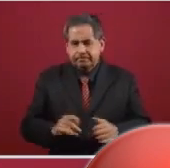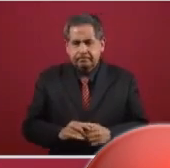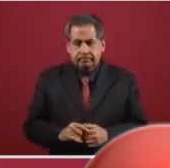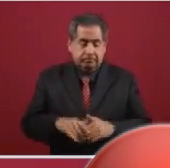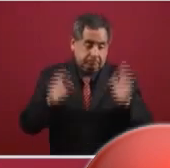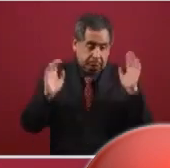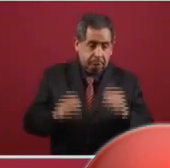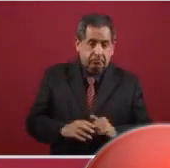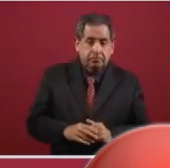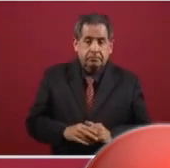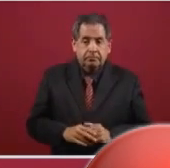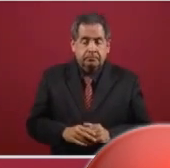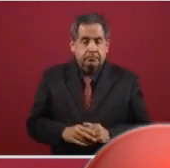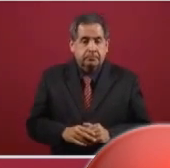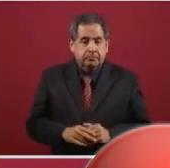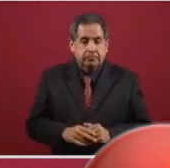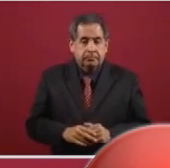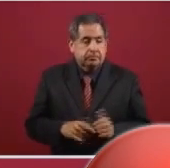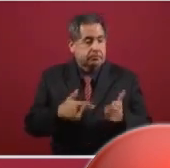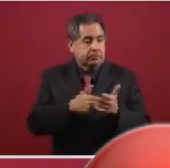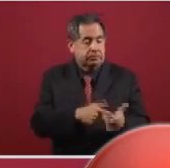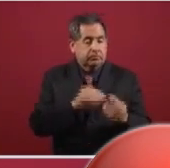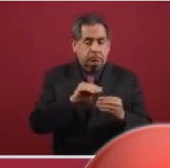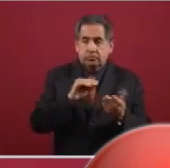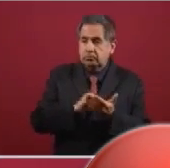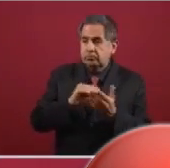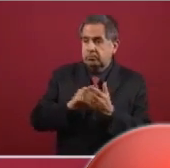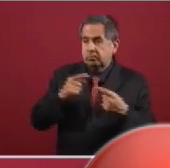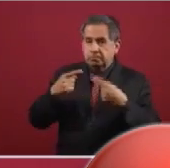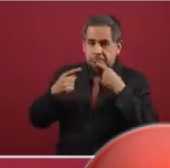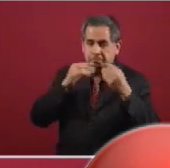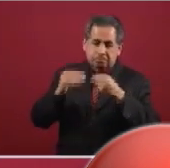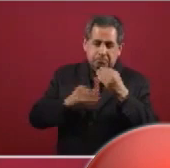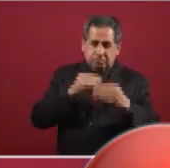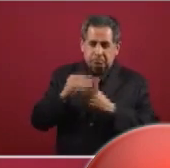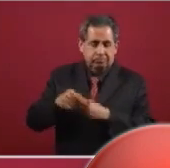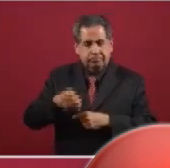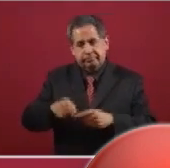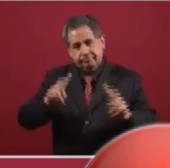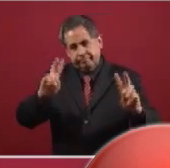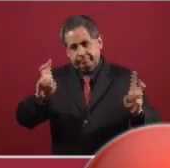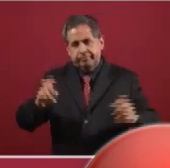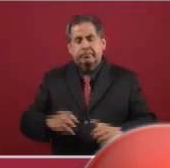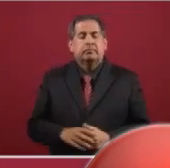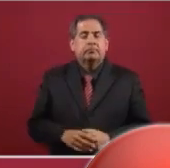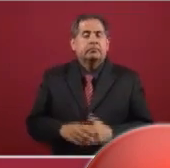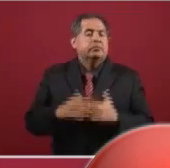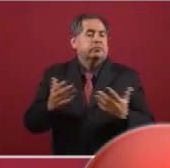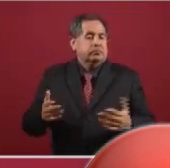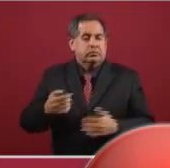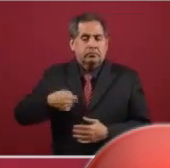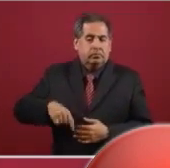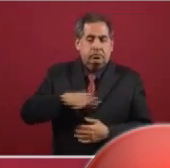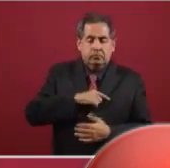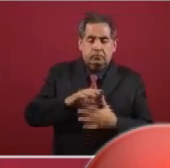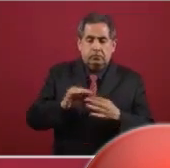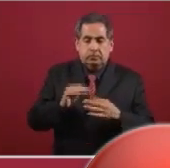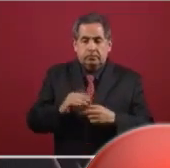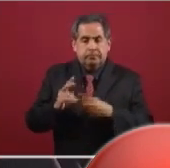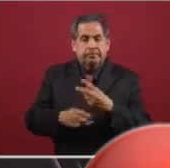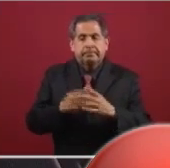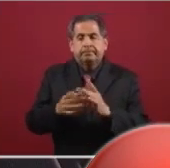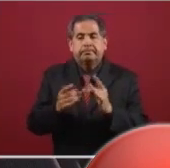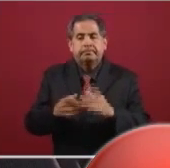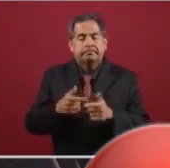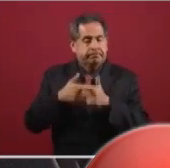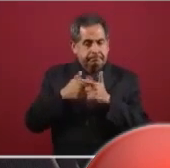Pero bueno, sigue habiendo polémica sobre este tema. Entonces nosotros vamos